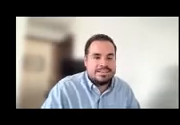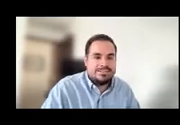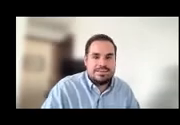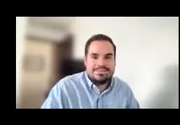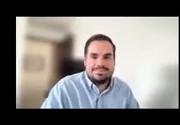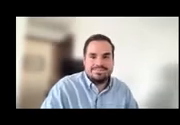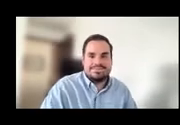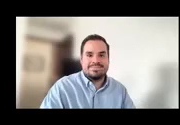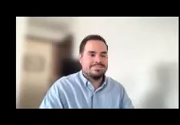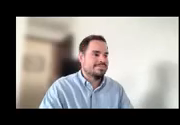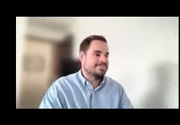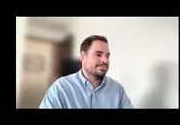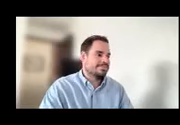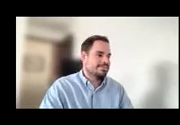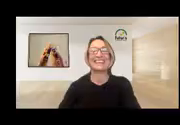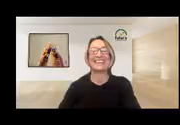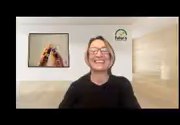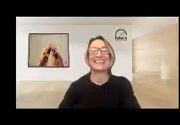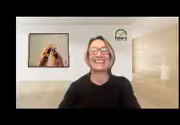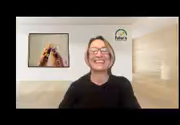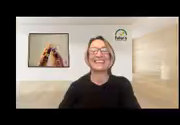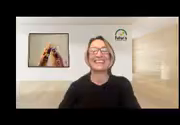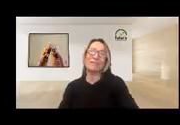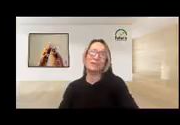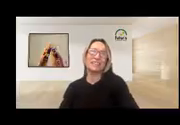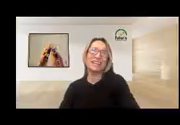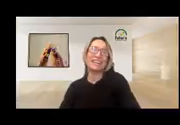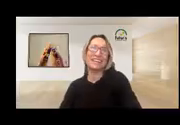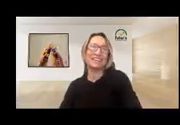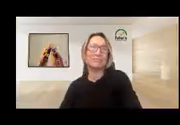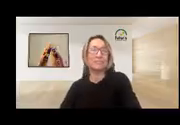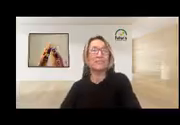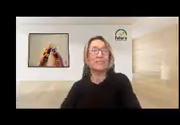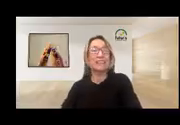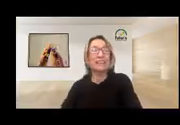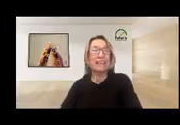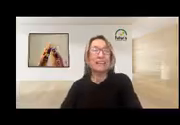Muchas Adelante. gracias, Carlos. Muchas gracias. Bueno, sí,